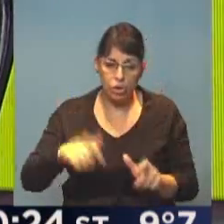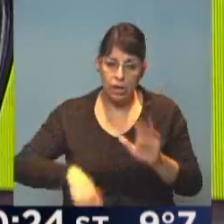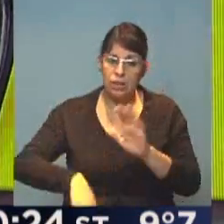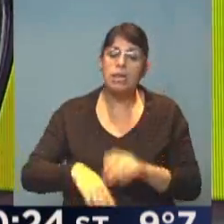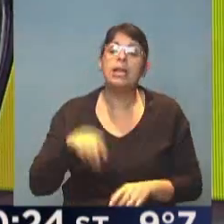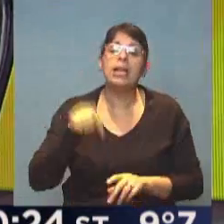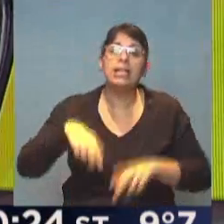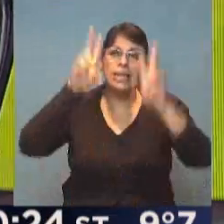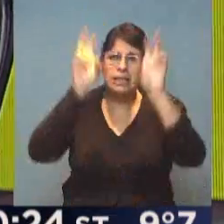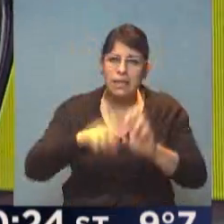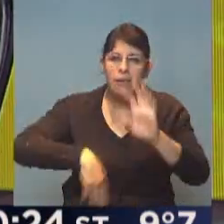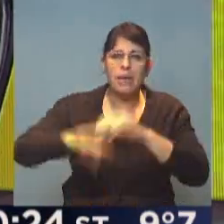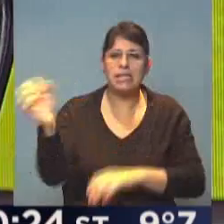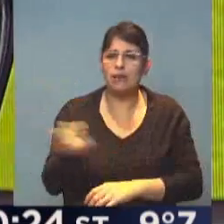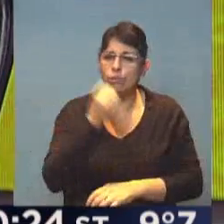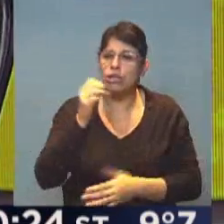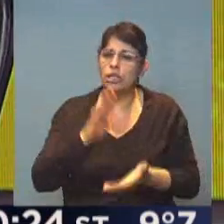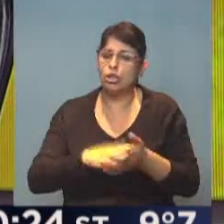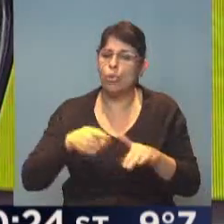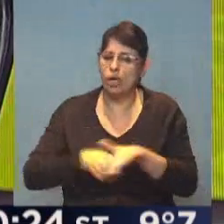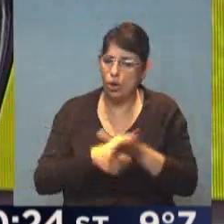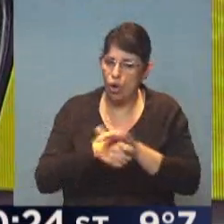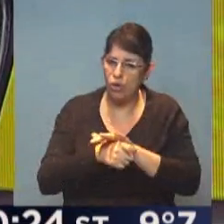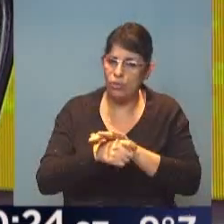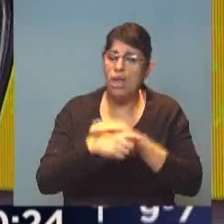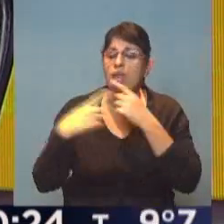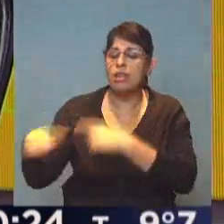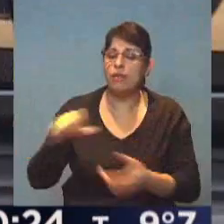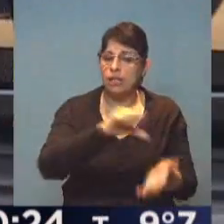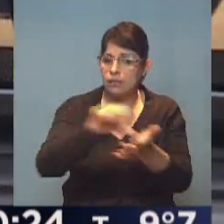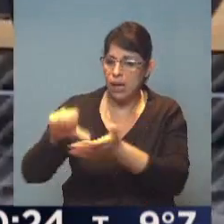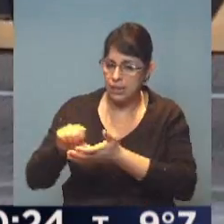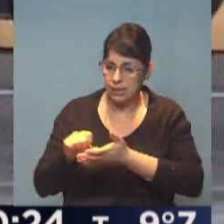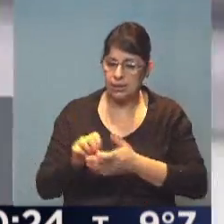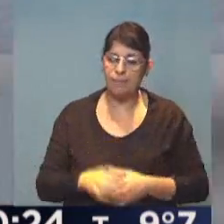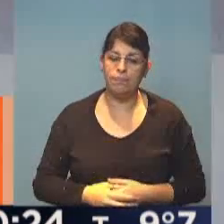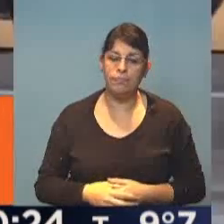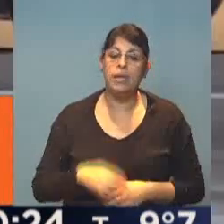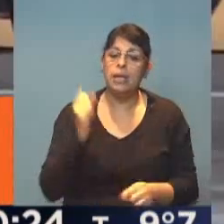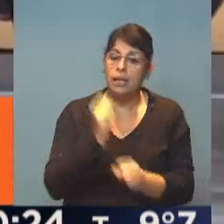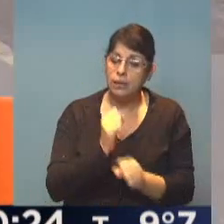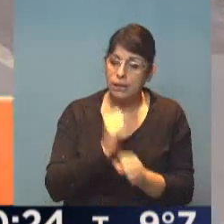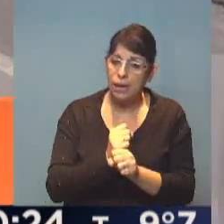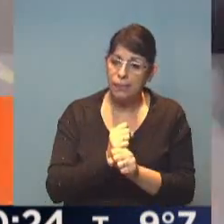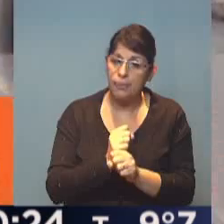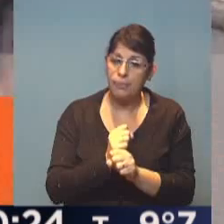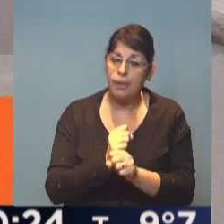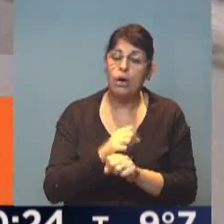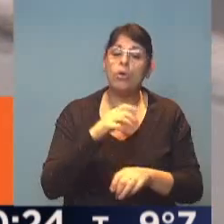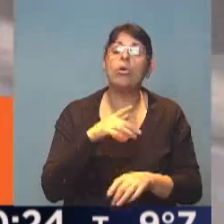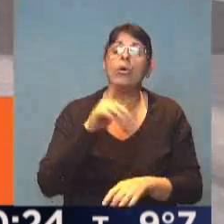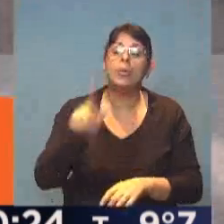importantes es escandalosos en cuanto a coimas en diferentes países del mundo el operativo en el que se produjeron las